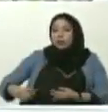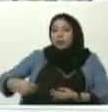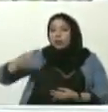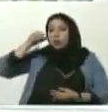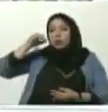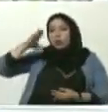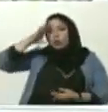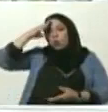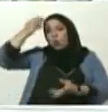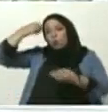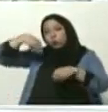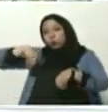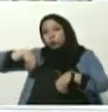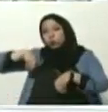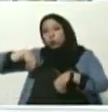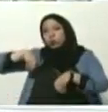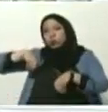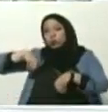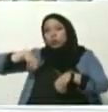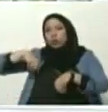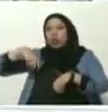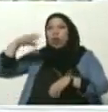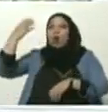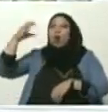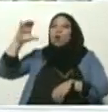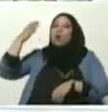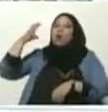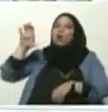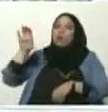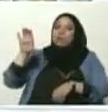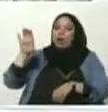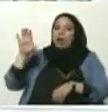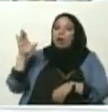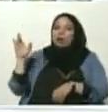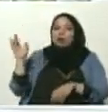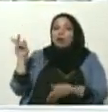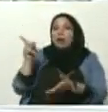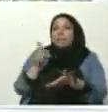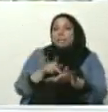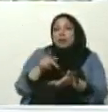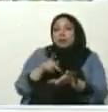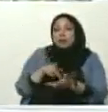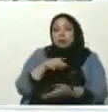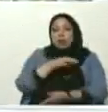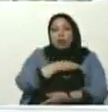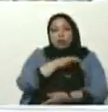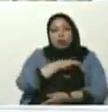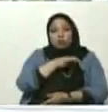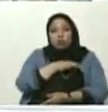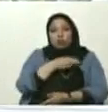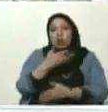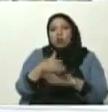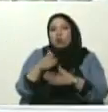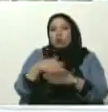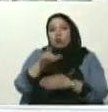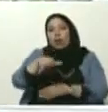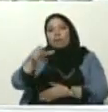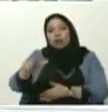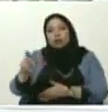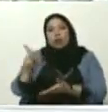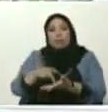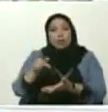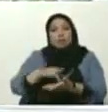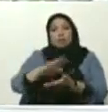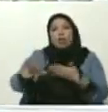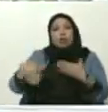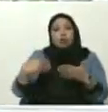los cambios en Colombia son viables en la medida que la sociedad participe en el diagnóstico de los problemas,